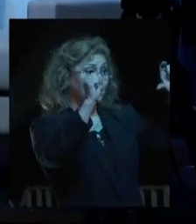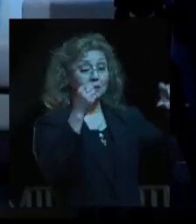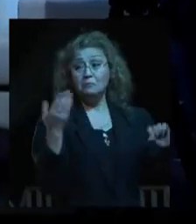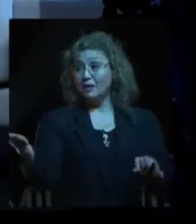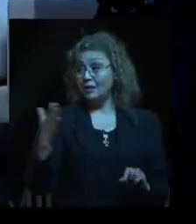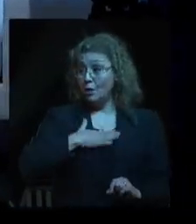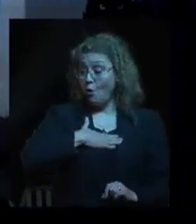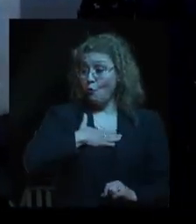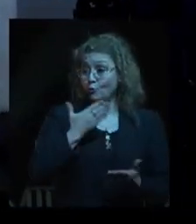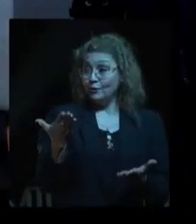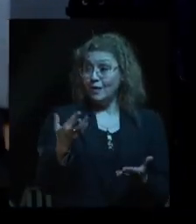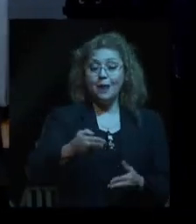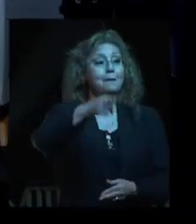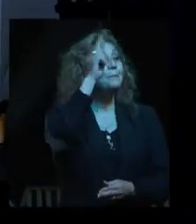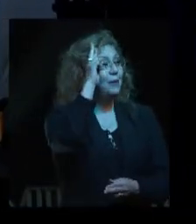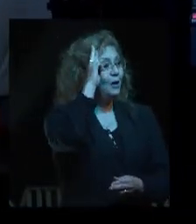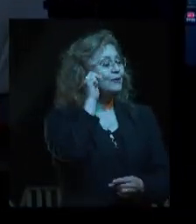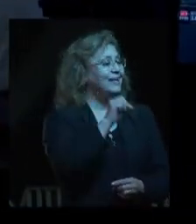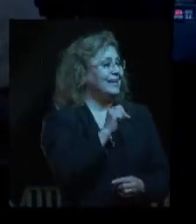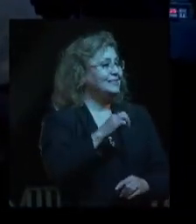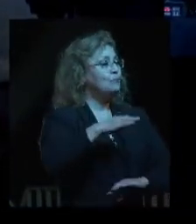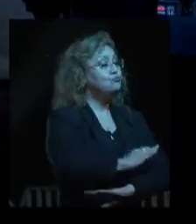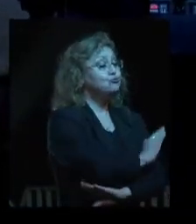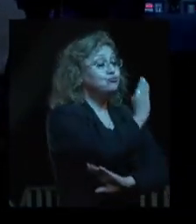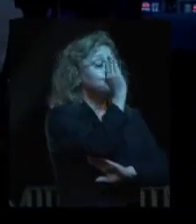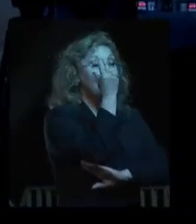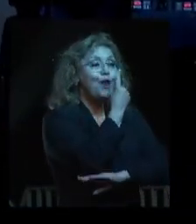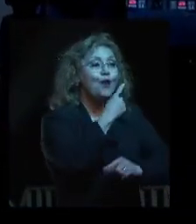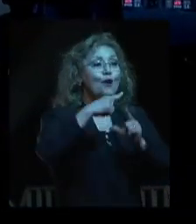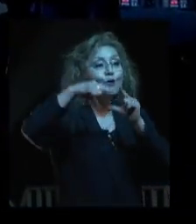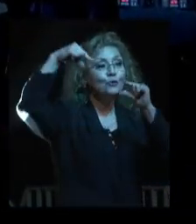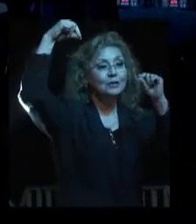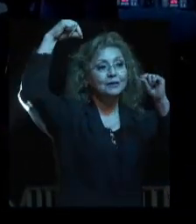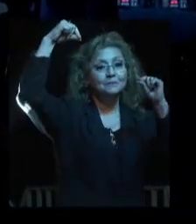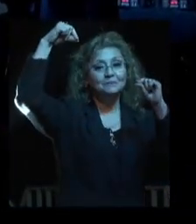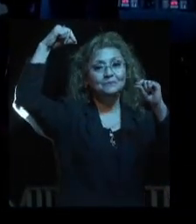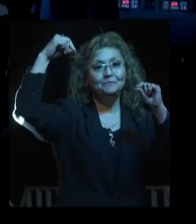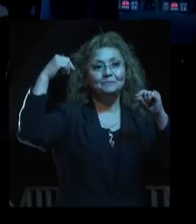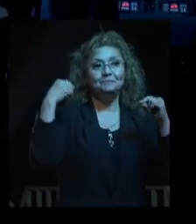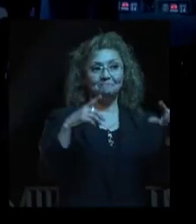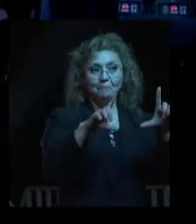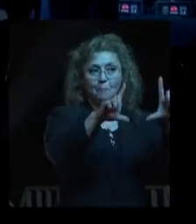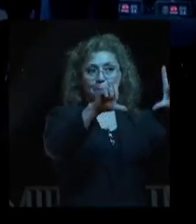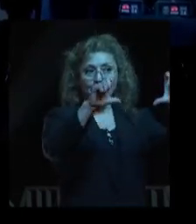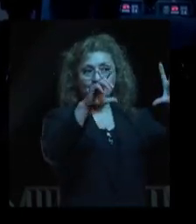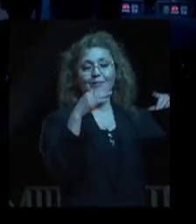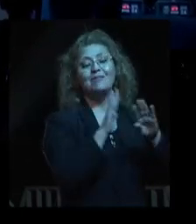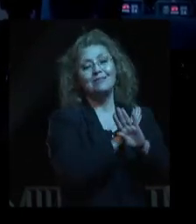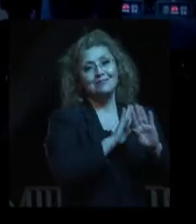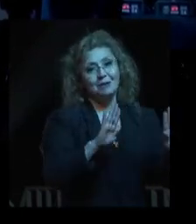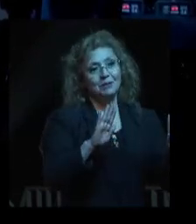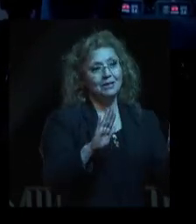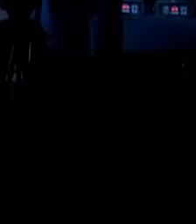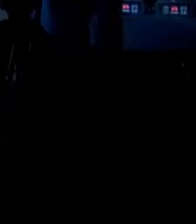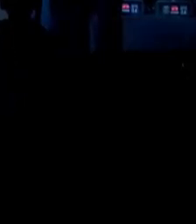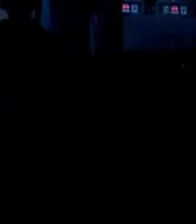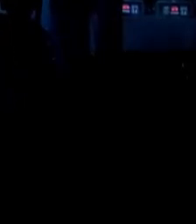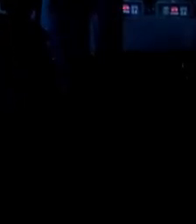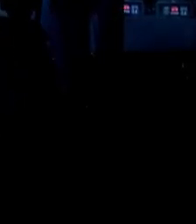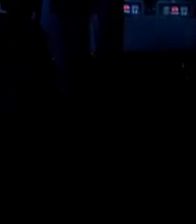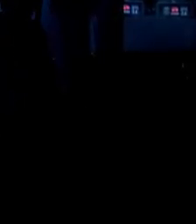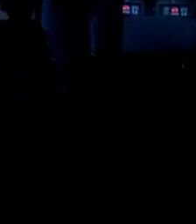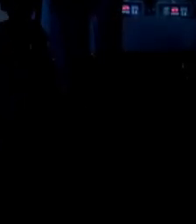Ya, pues, a muy bien. Recordar esta gran jornada de la luna. Ya. Démosle para finalizar. Así que todos acá, no se ve